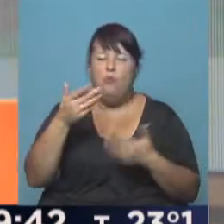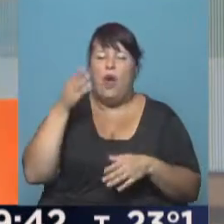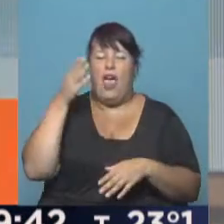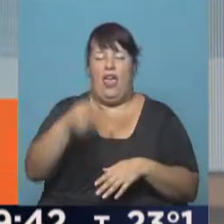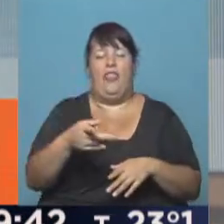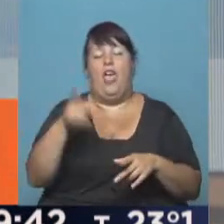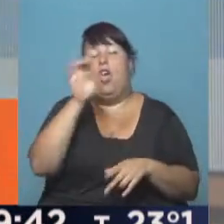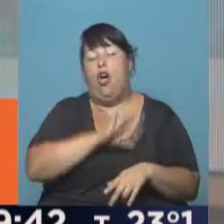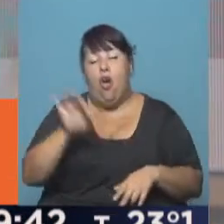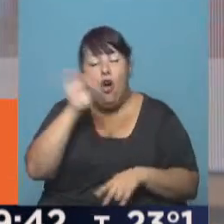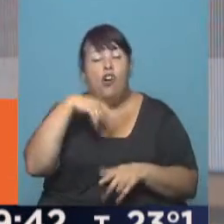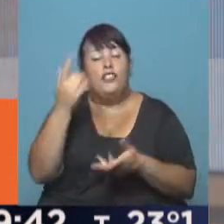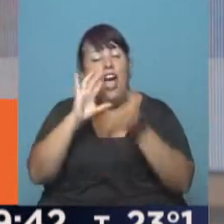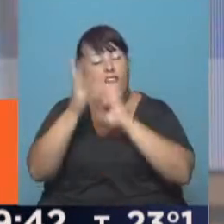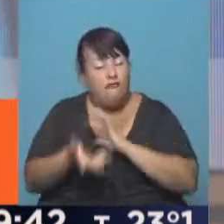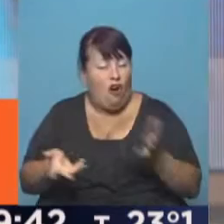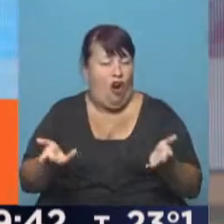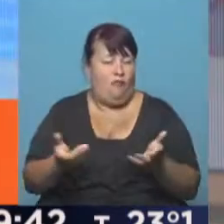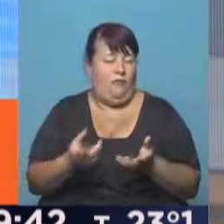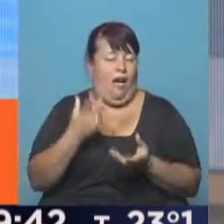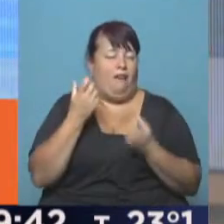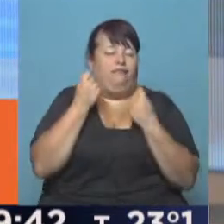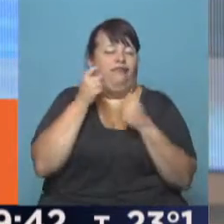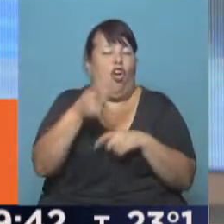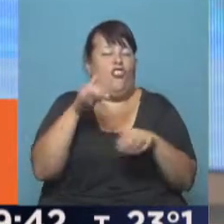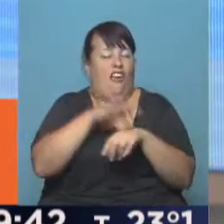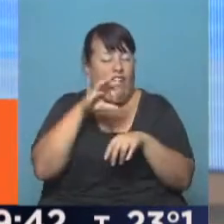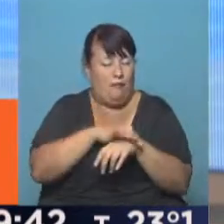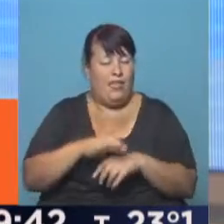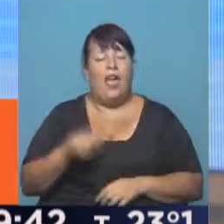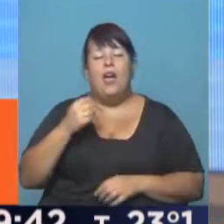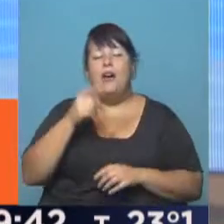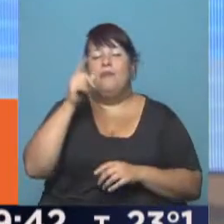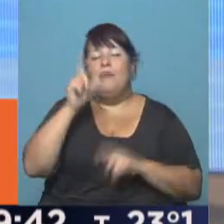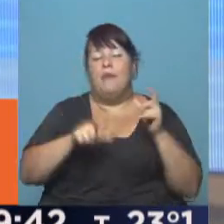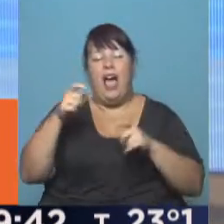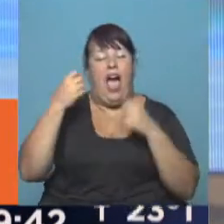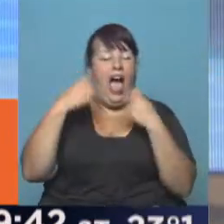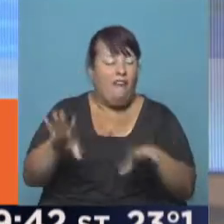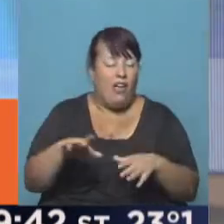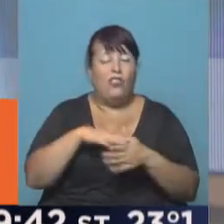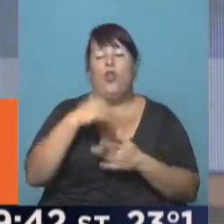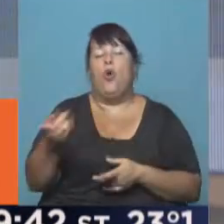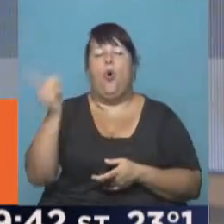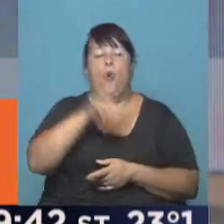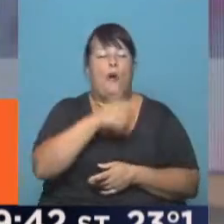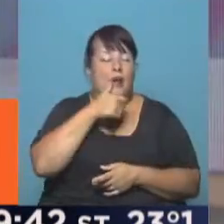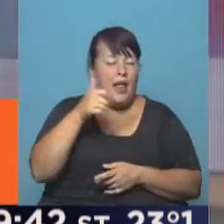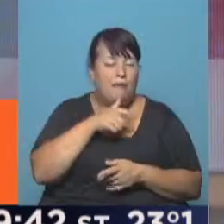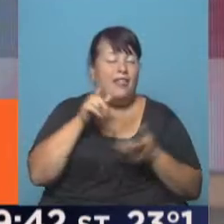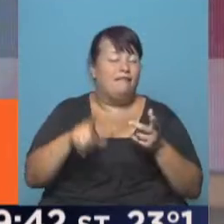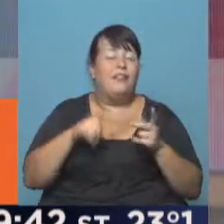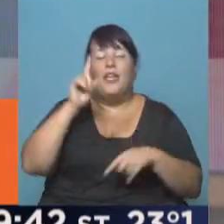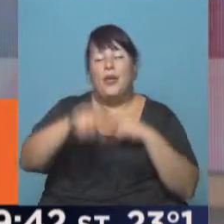avanzadas o hay formas resistentes a la enfermedad porque los pacientes abandonan, vuelven a tomar la medicación y eso